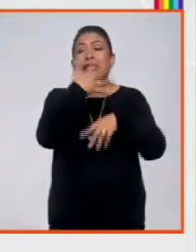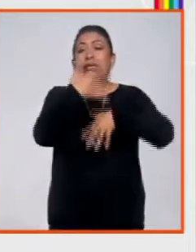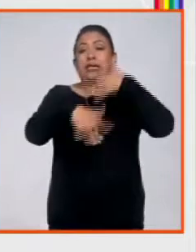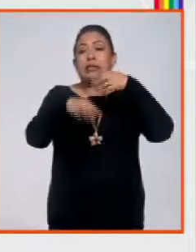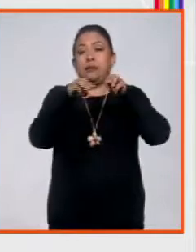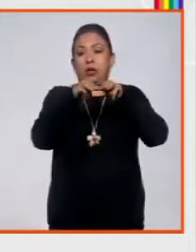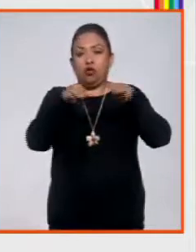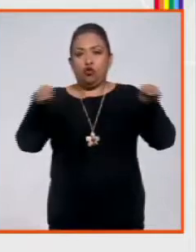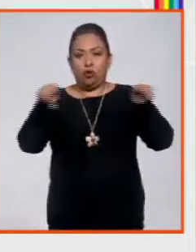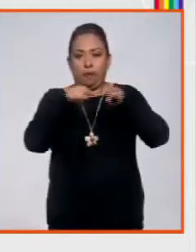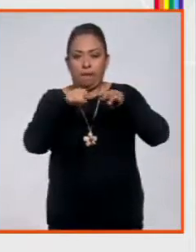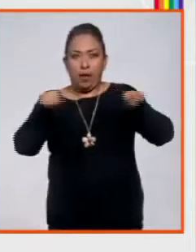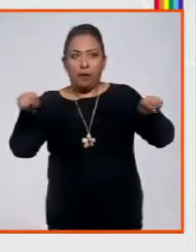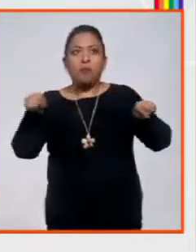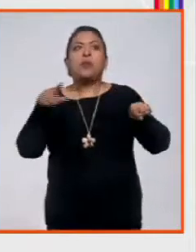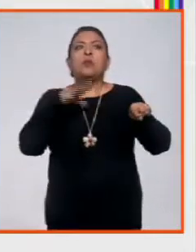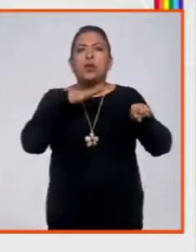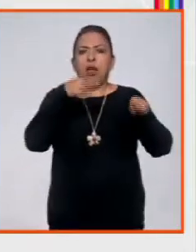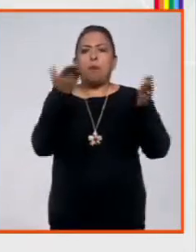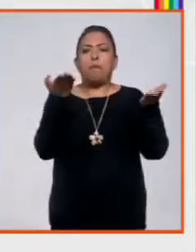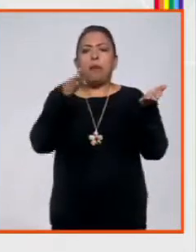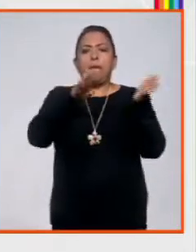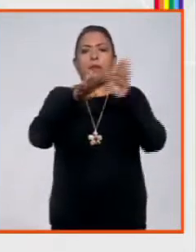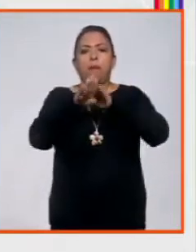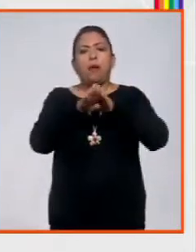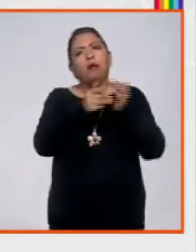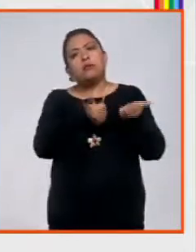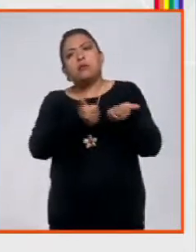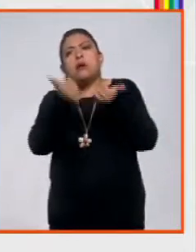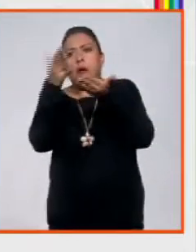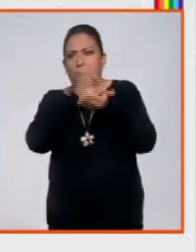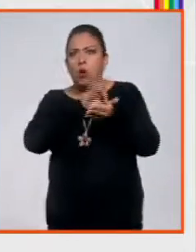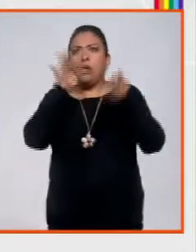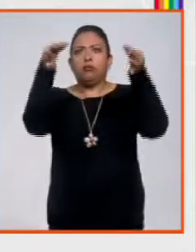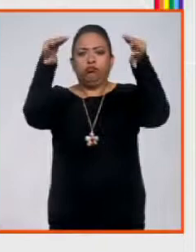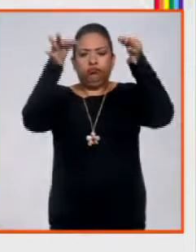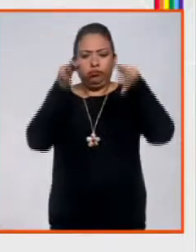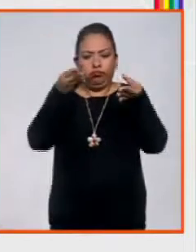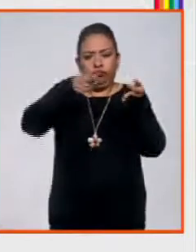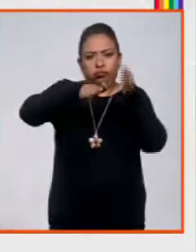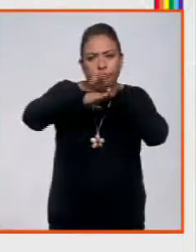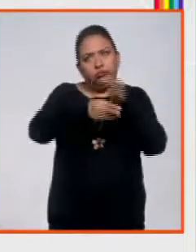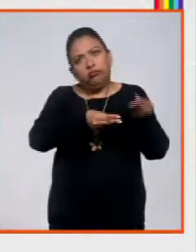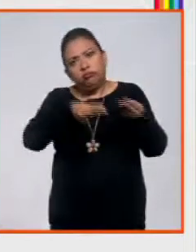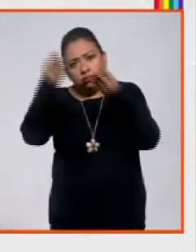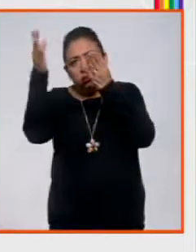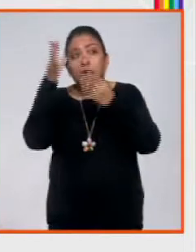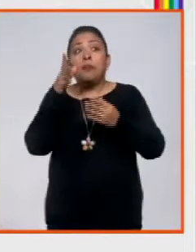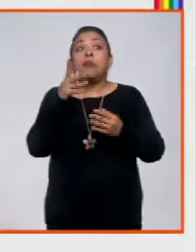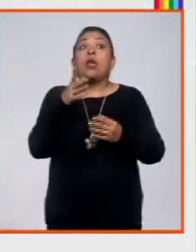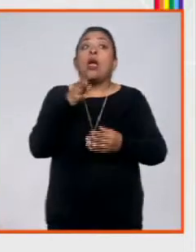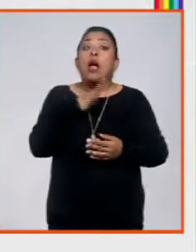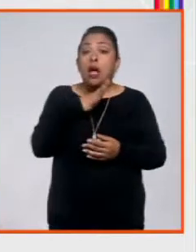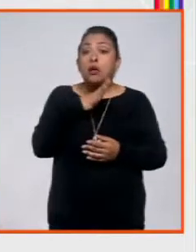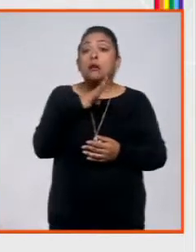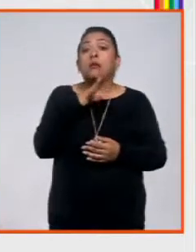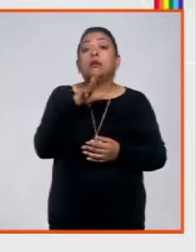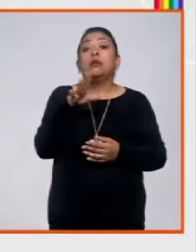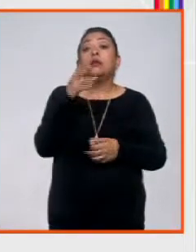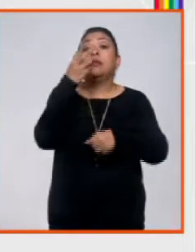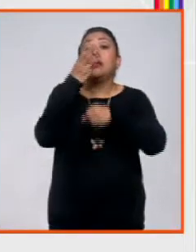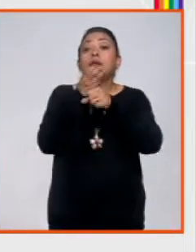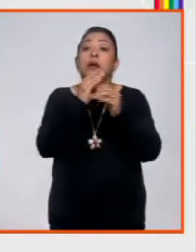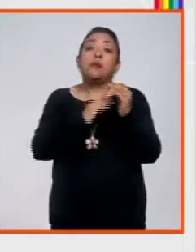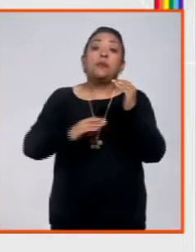moral que se podía hacer voy a plegar y transportar y le dé incluso le dan la de ser